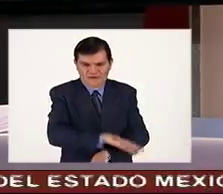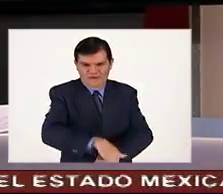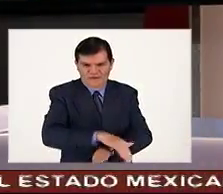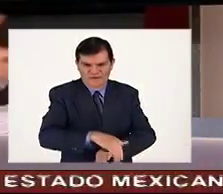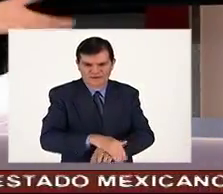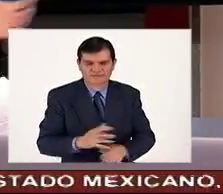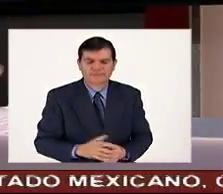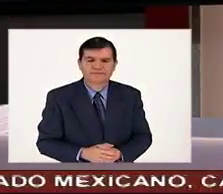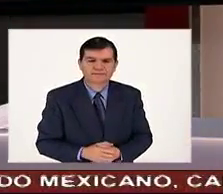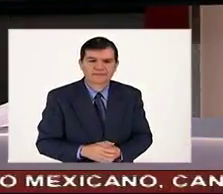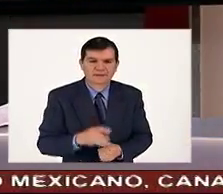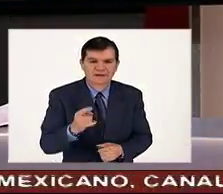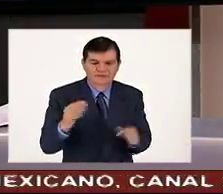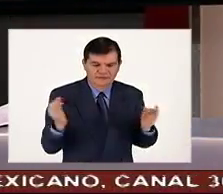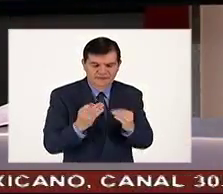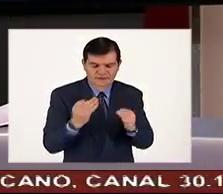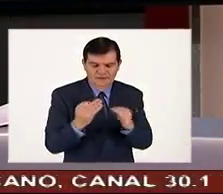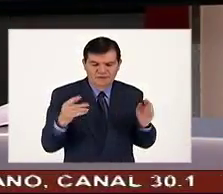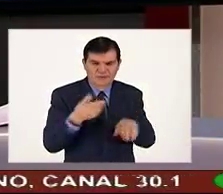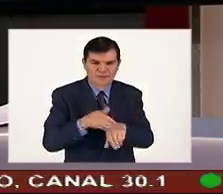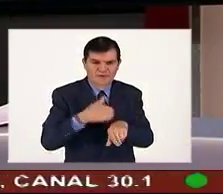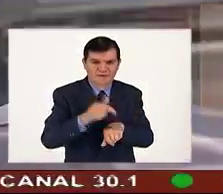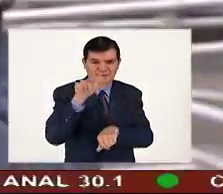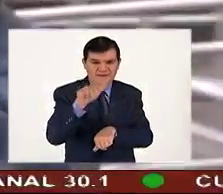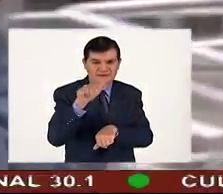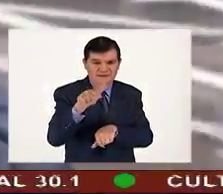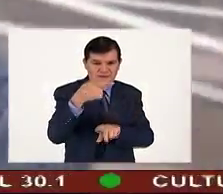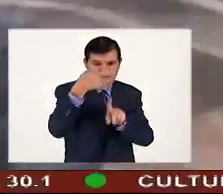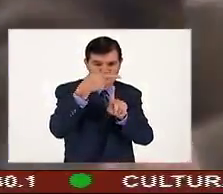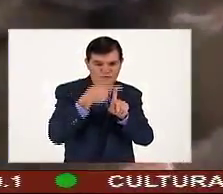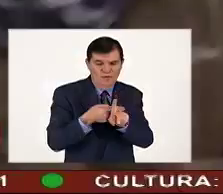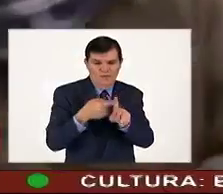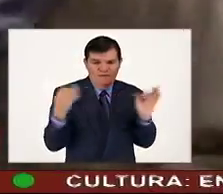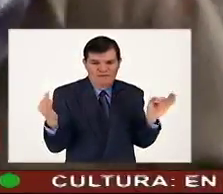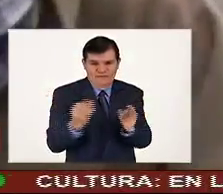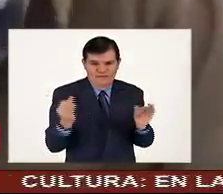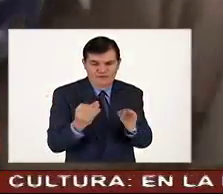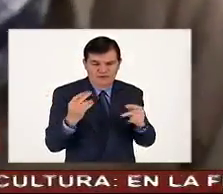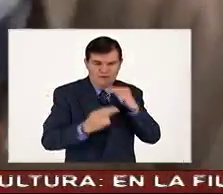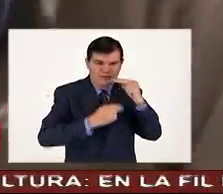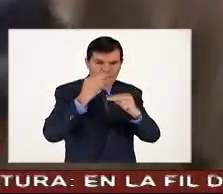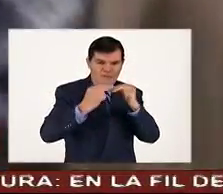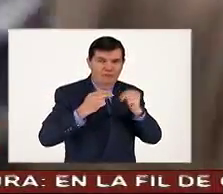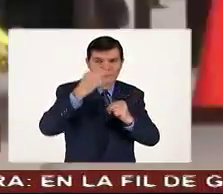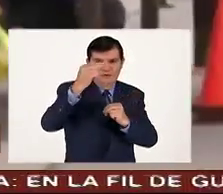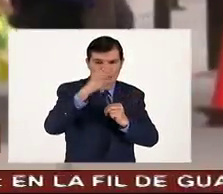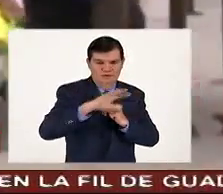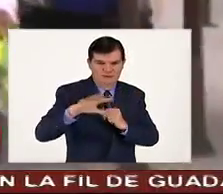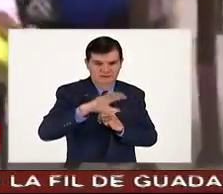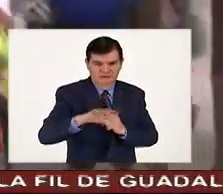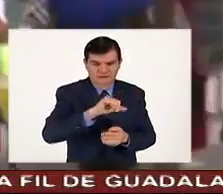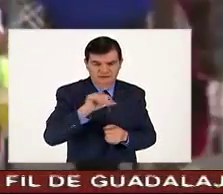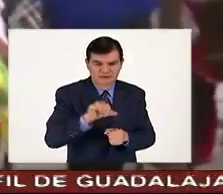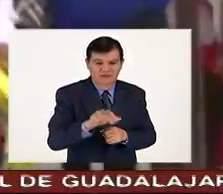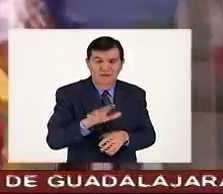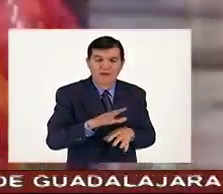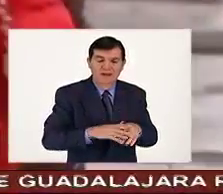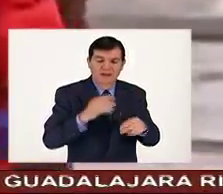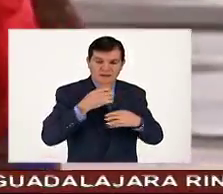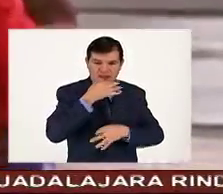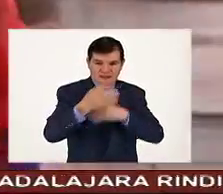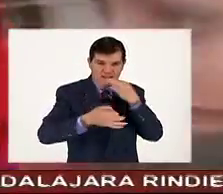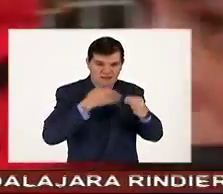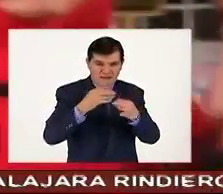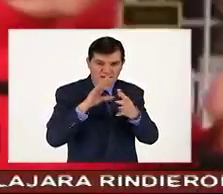De plástico. El frente frío número 17 provoca bajas temperaturas y nublados en el norte y centro del país. El Servicio